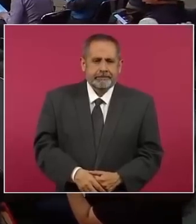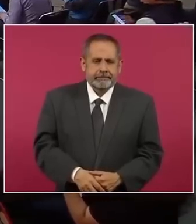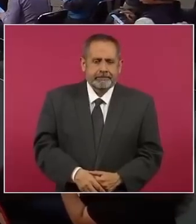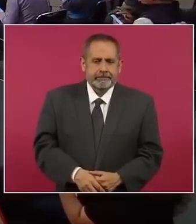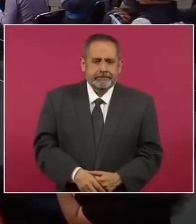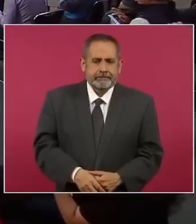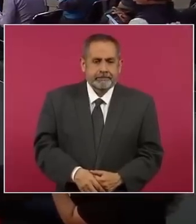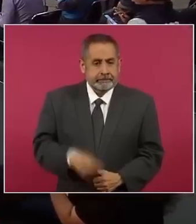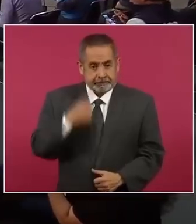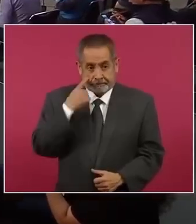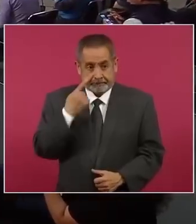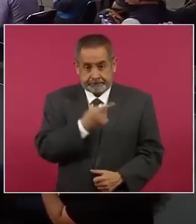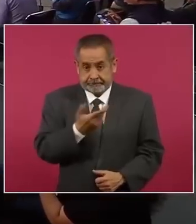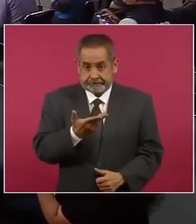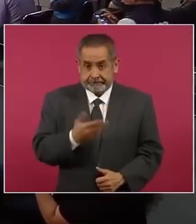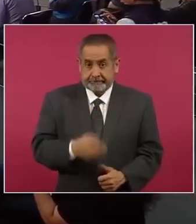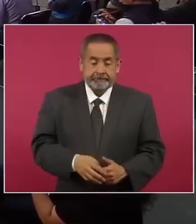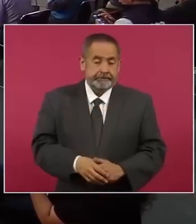Mire.